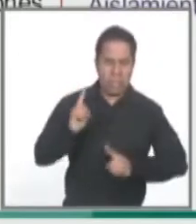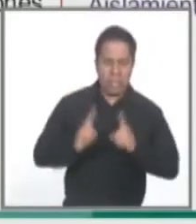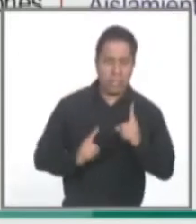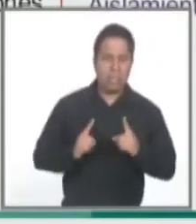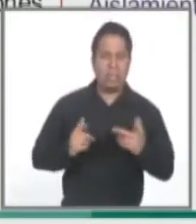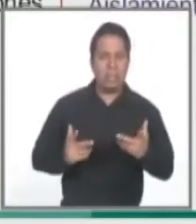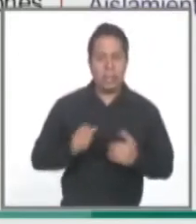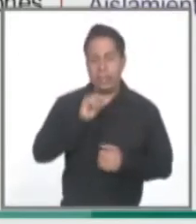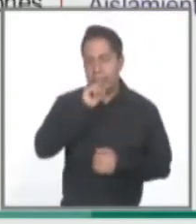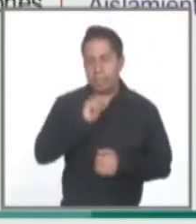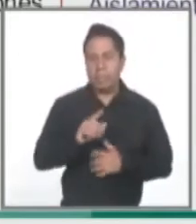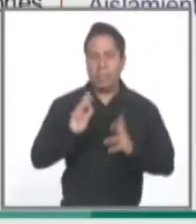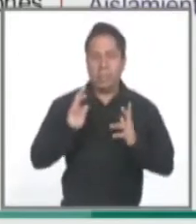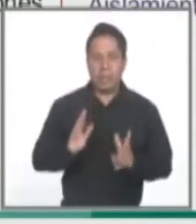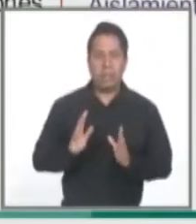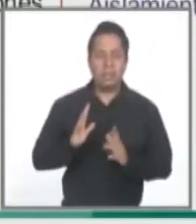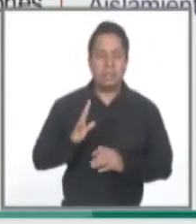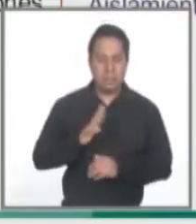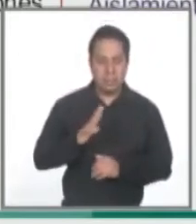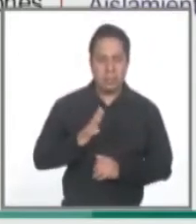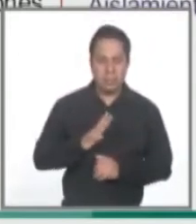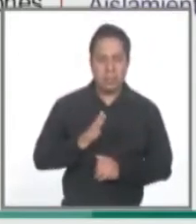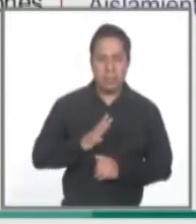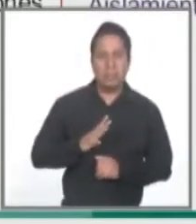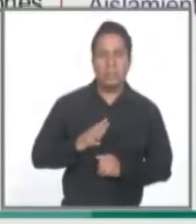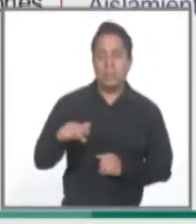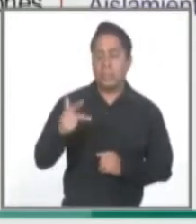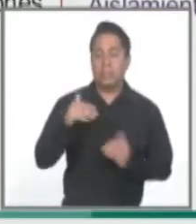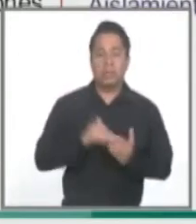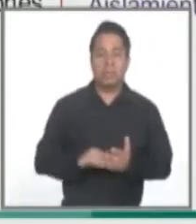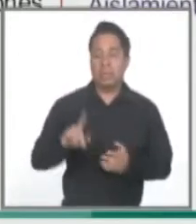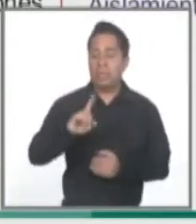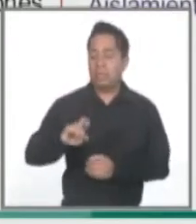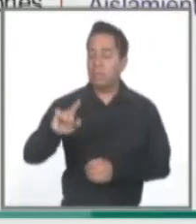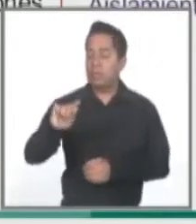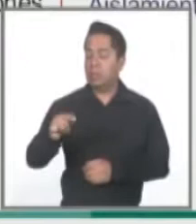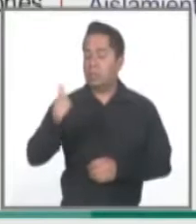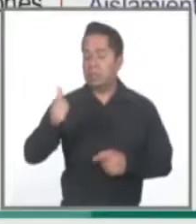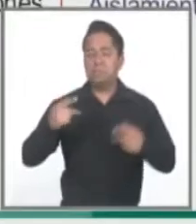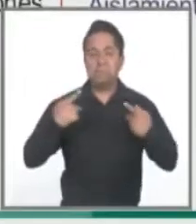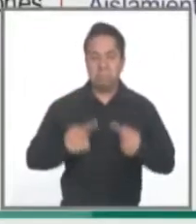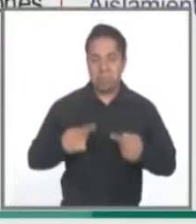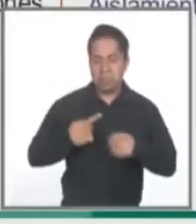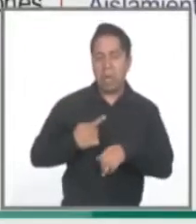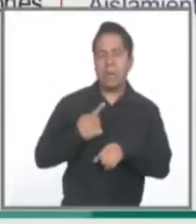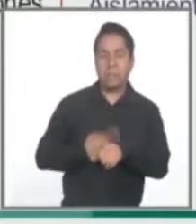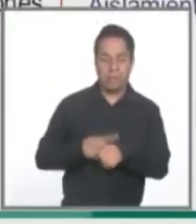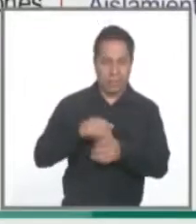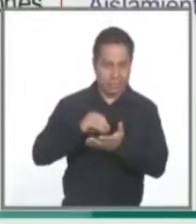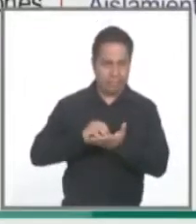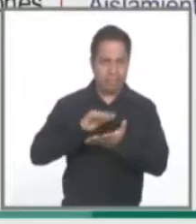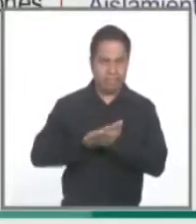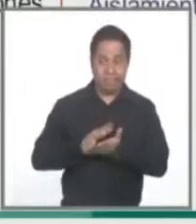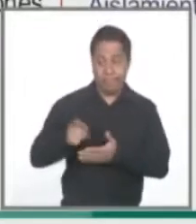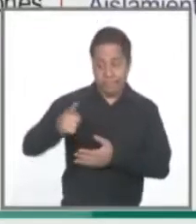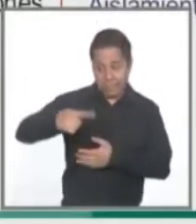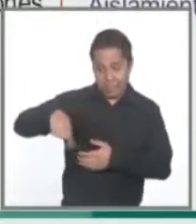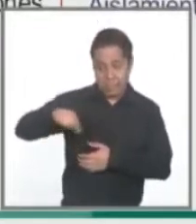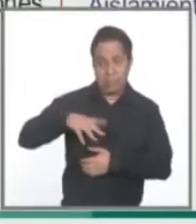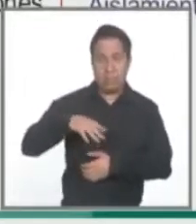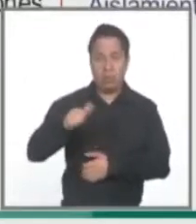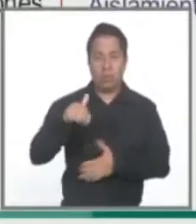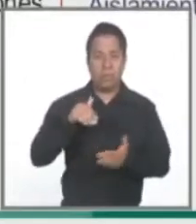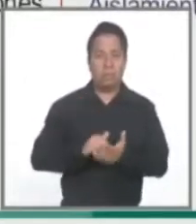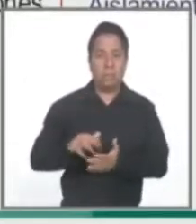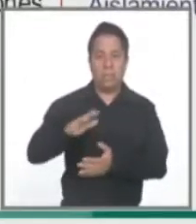también ya llevamos 13 mil 176 casos confirmados de los cuales 11 mil